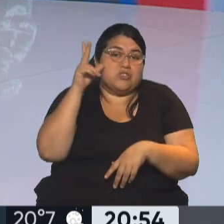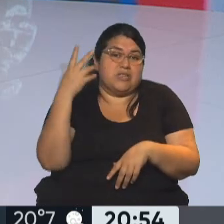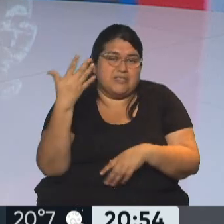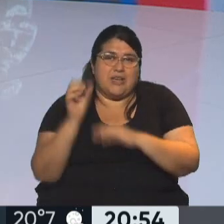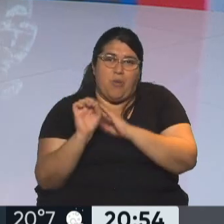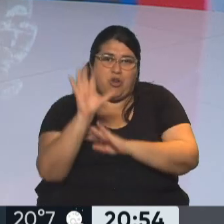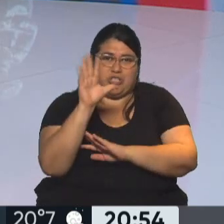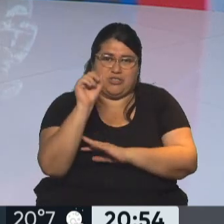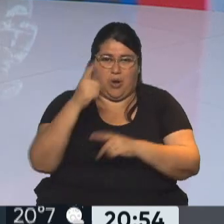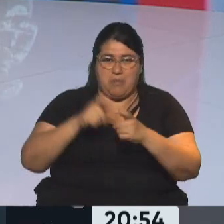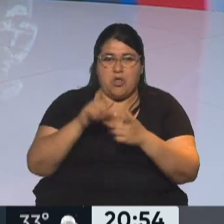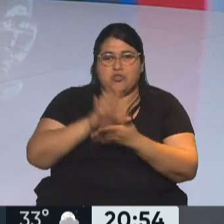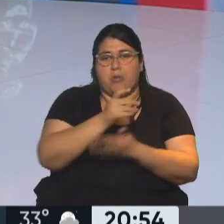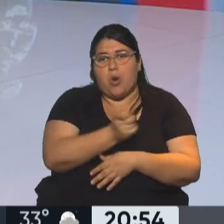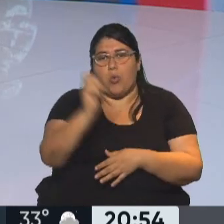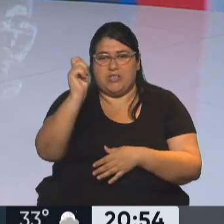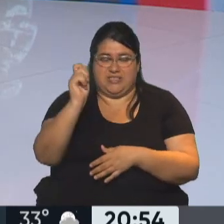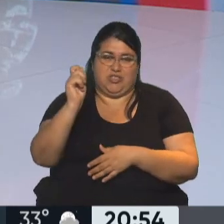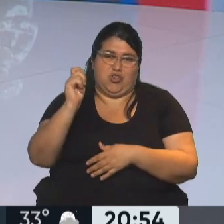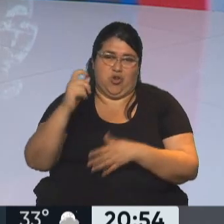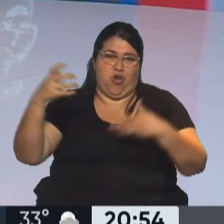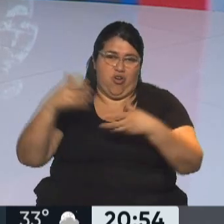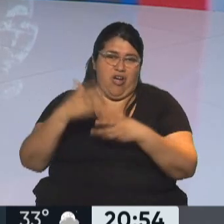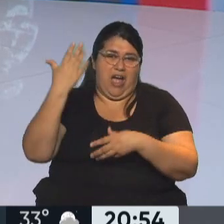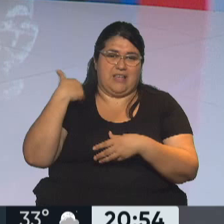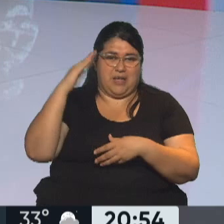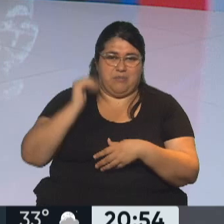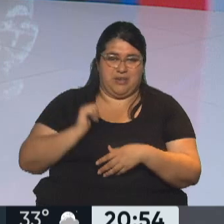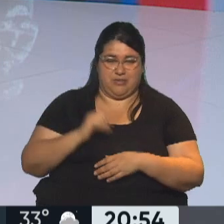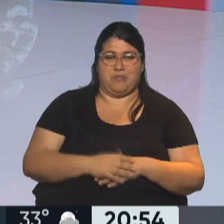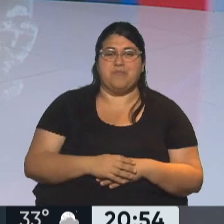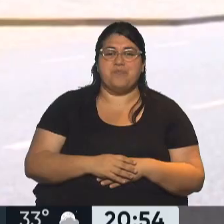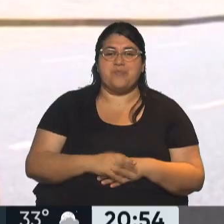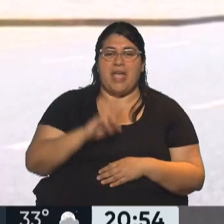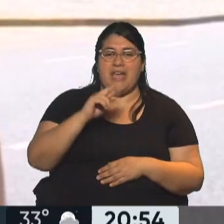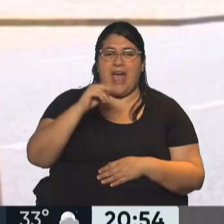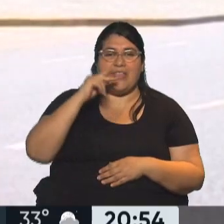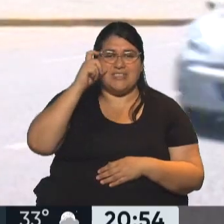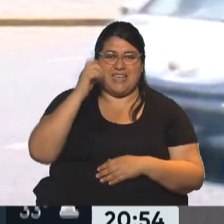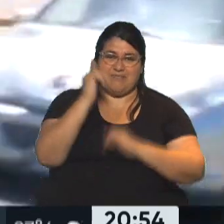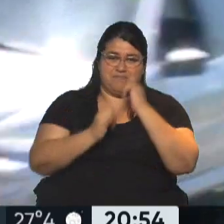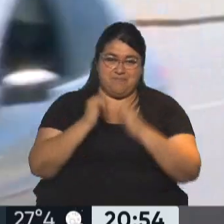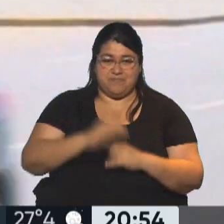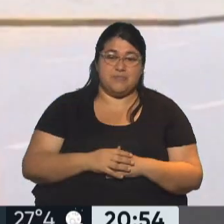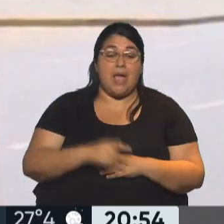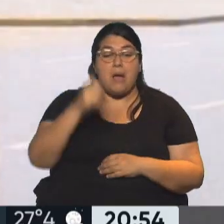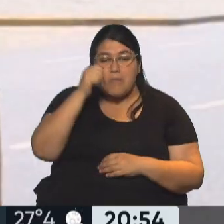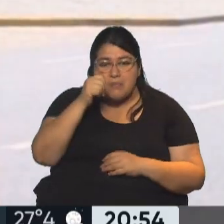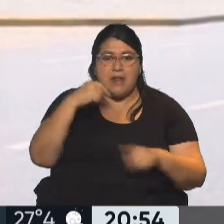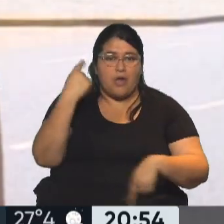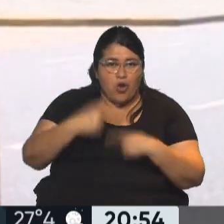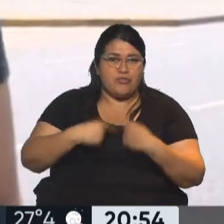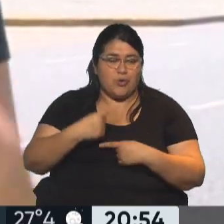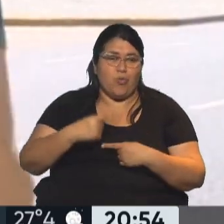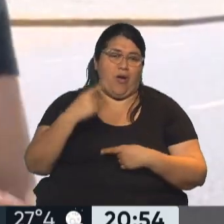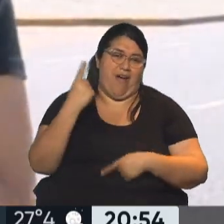1985 sobre el juicio a las juntas militares. Este es el informe de Gabriela Radiche. Continúa Mar del Plata viviendo el Festival Internacional